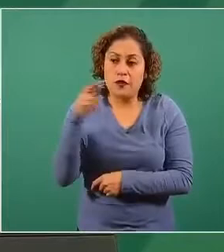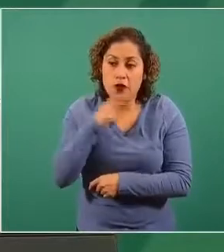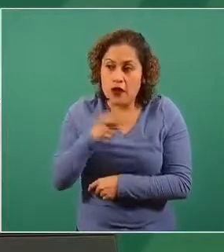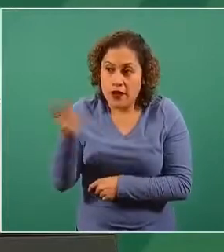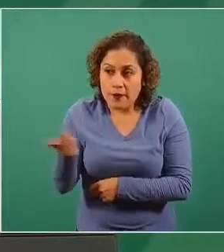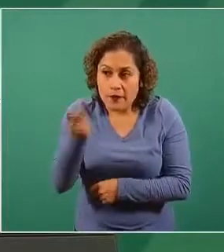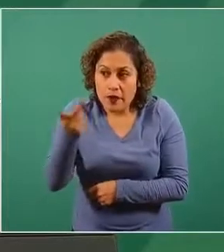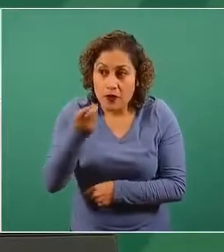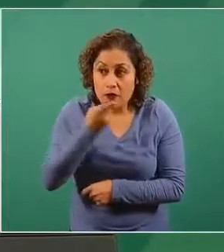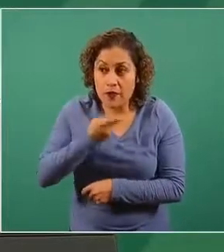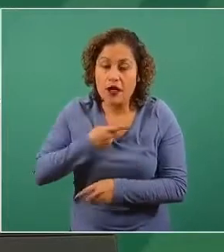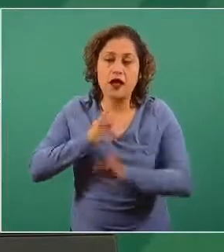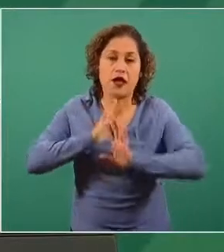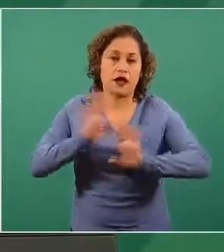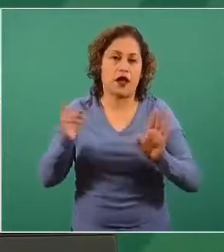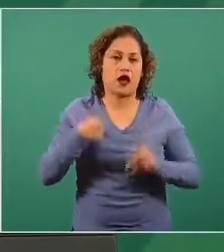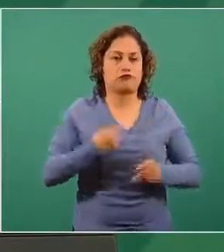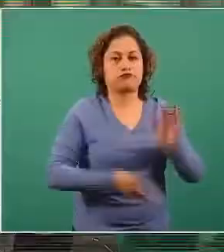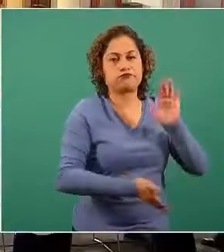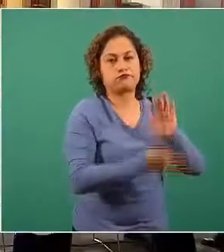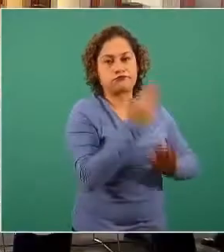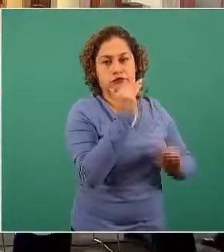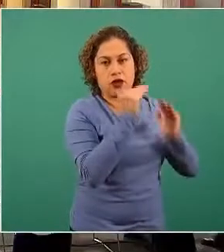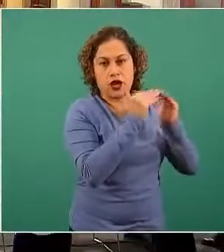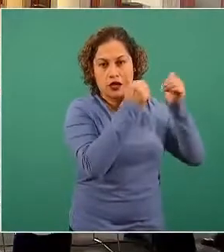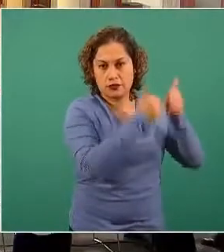casa después de que me otorguen esa información.